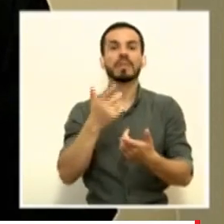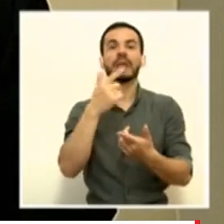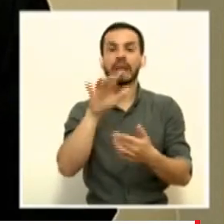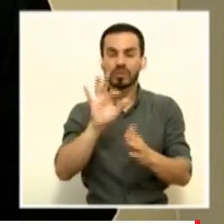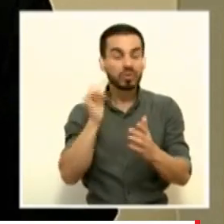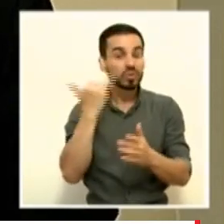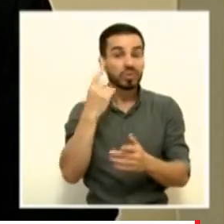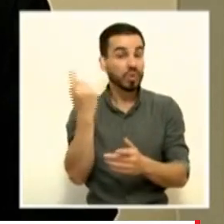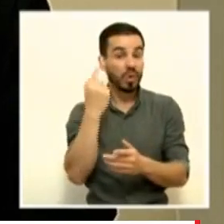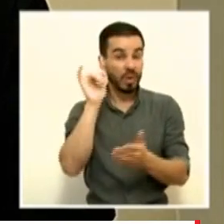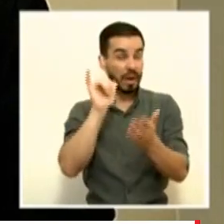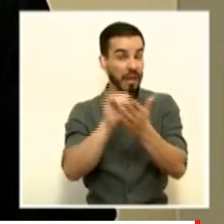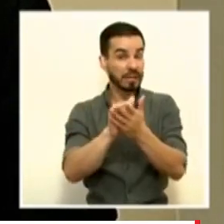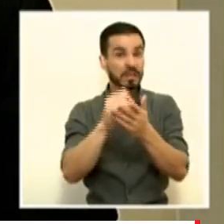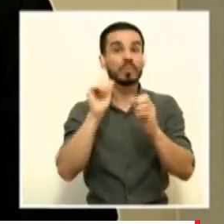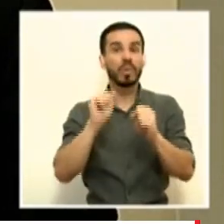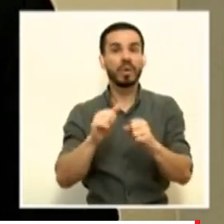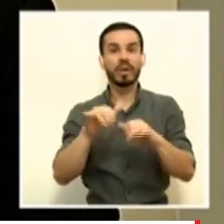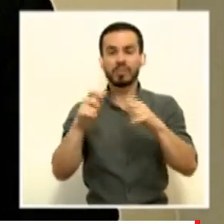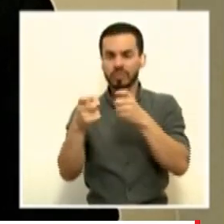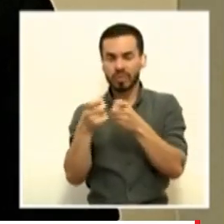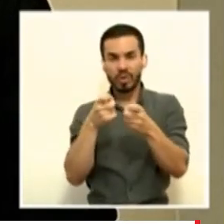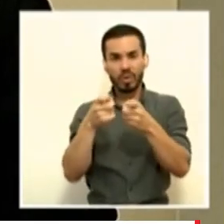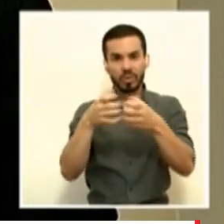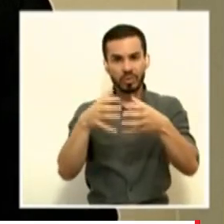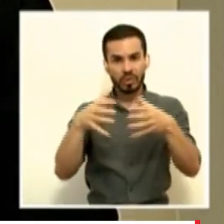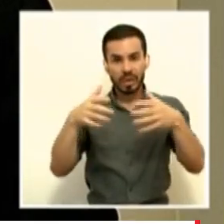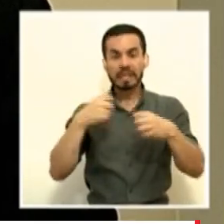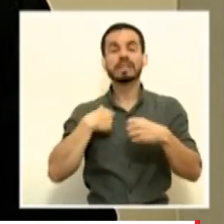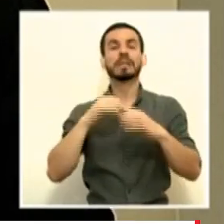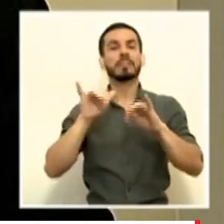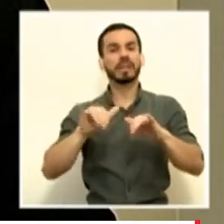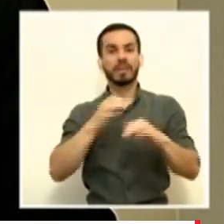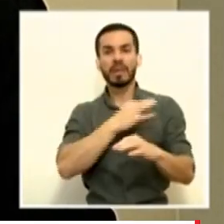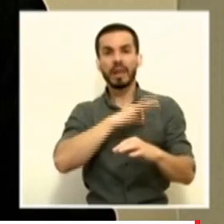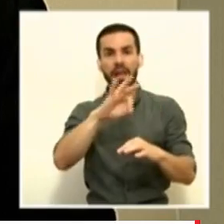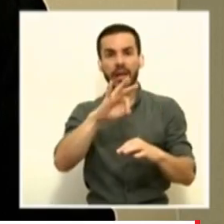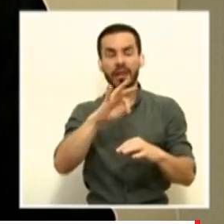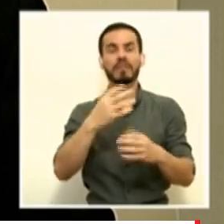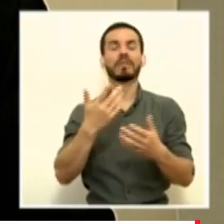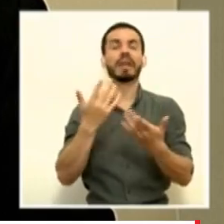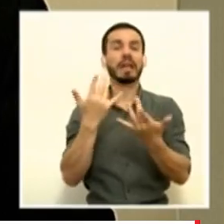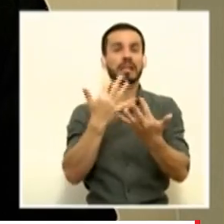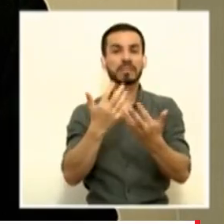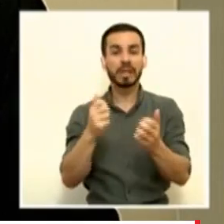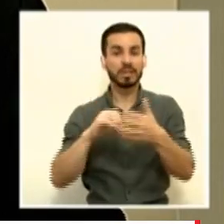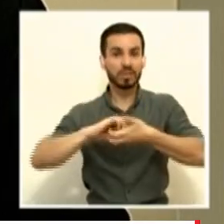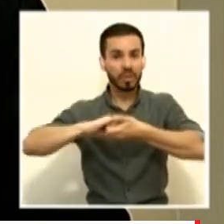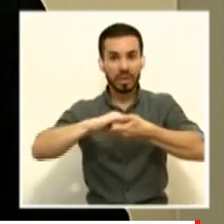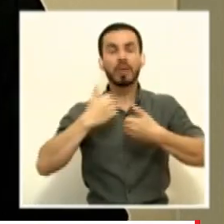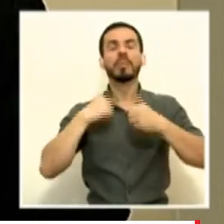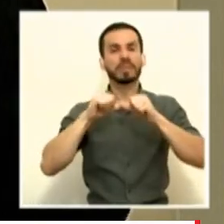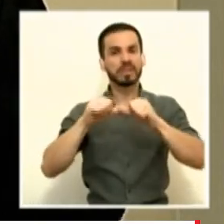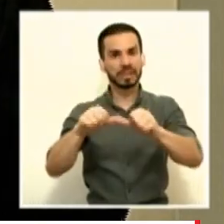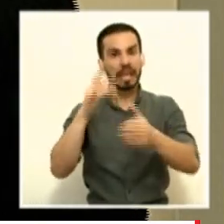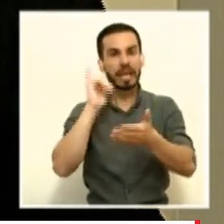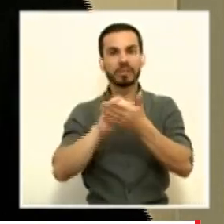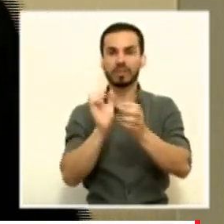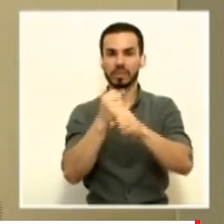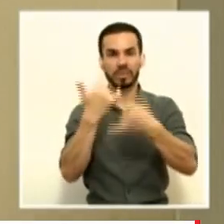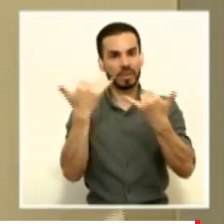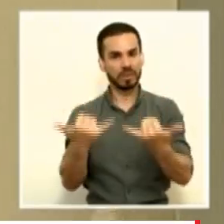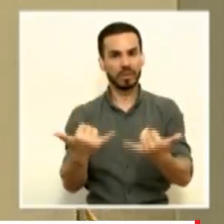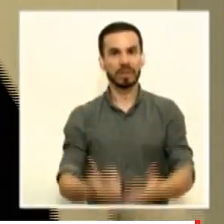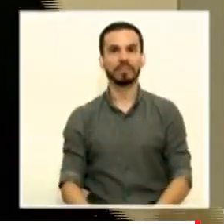contagio. Yo estoy seguro que si mantenemos la fe, la esperanza y la solidaridad, vamos a salir adelante, y eso es lo que estamos haciendo hasta el momento. Muchas